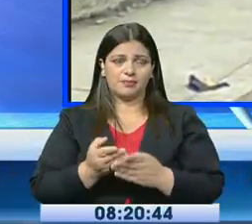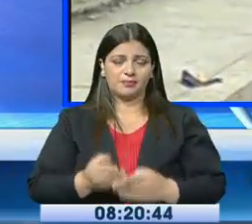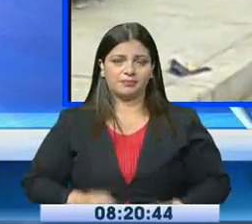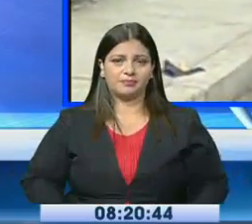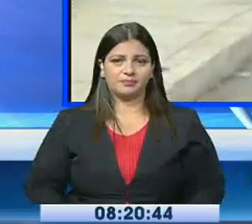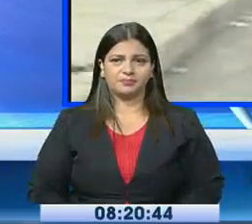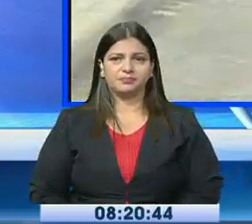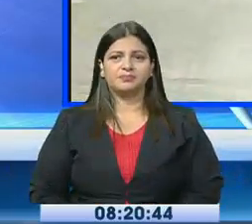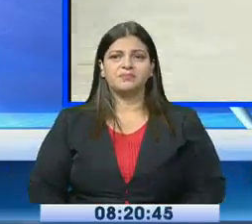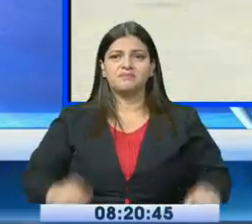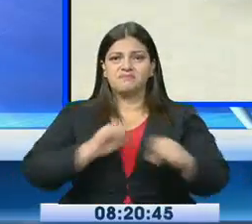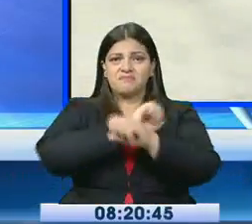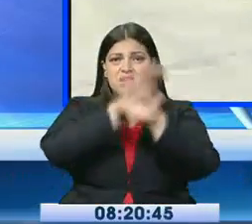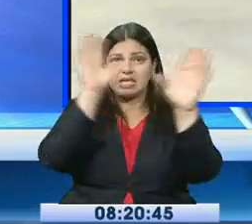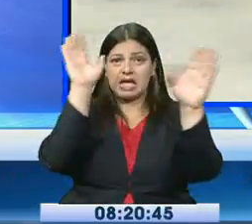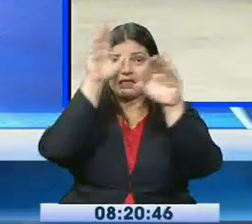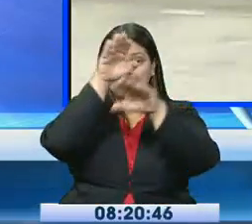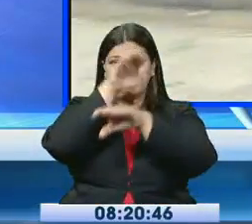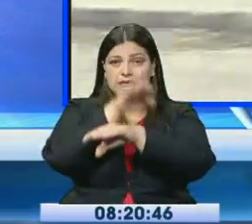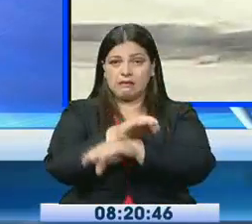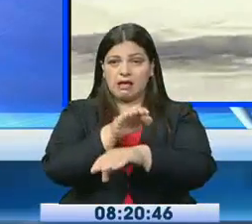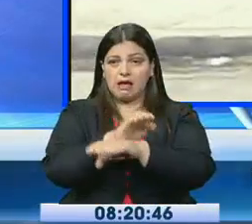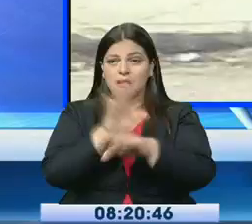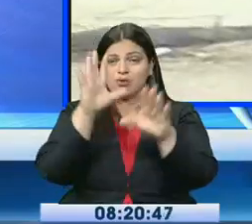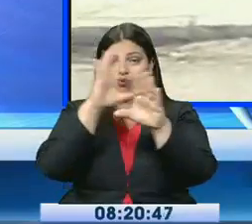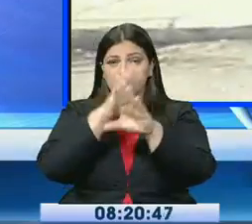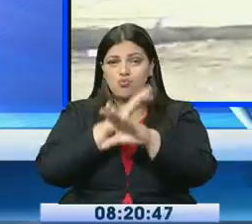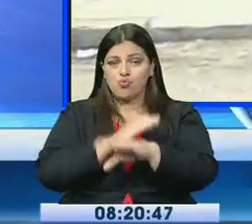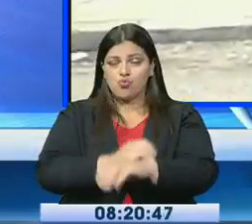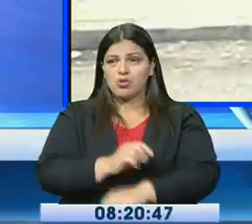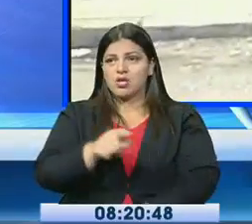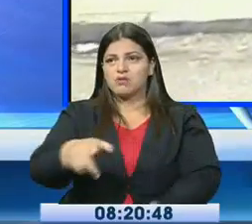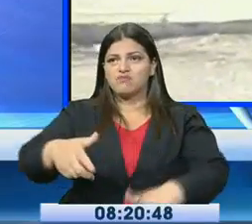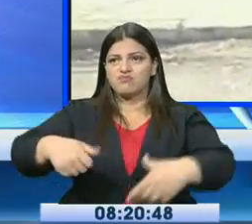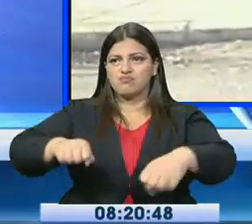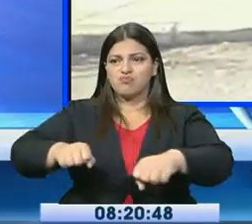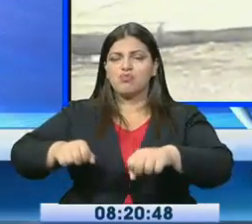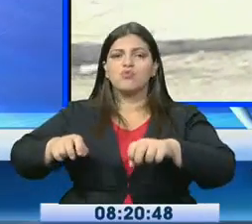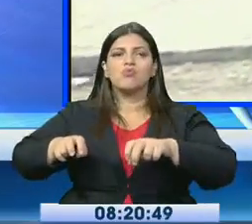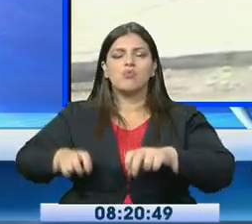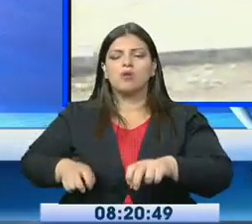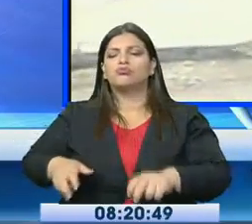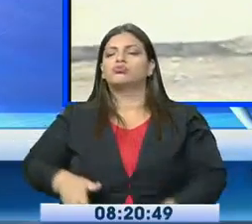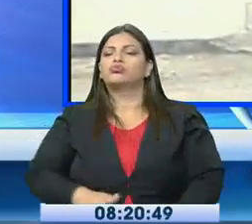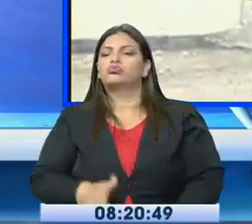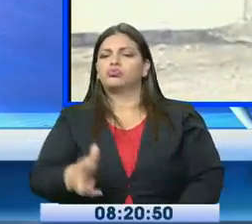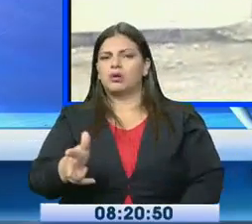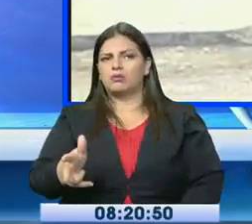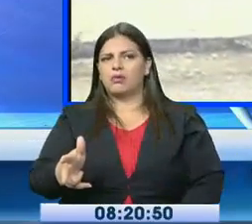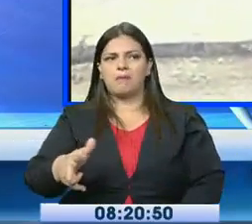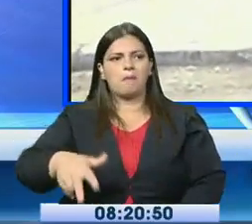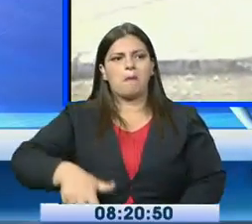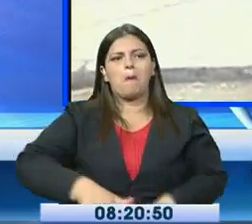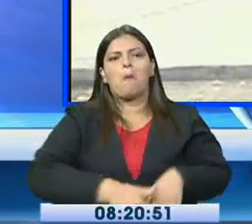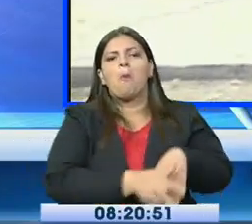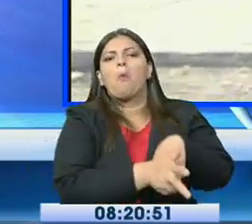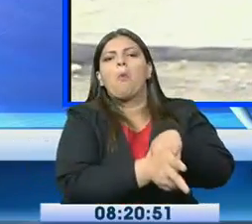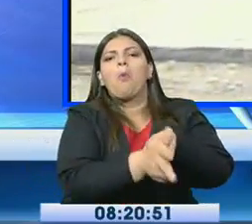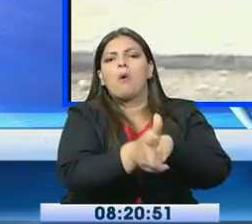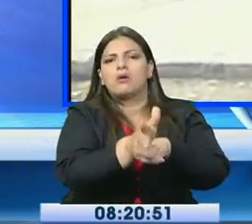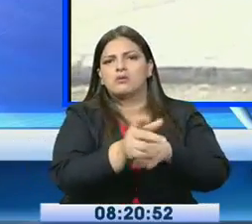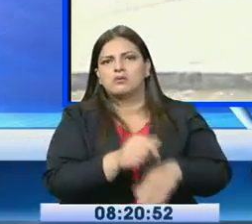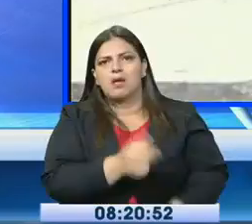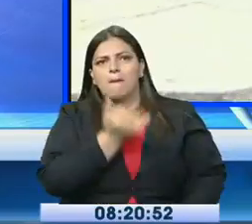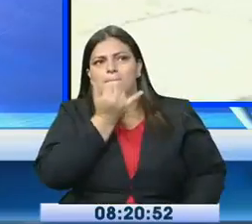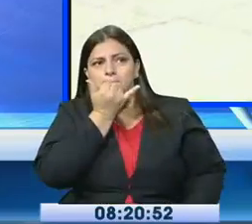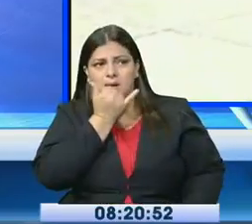en la tarde, más que todo en la tarde-noche, que las tricimotos salen a la avenida cuando no pueden hacerlo, Roselena. Sí, un verdad. Buen número